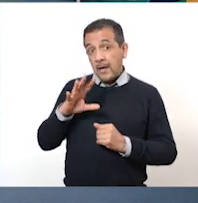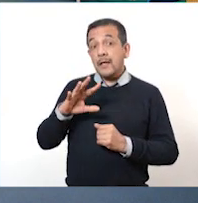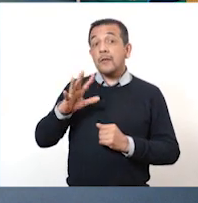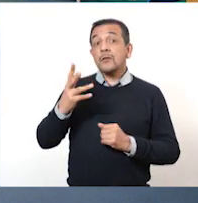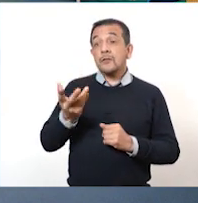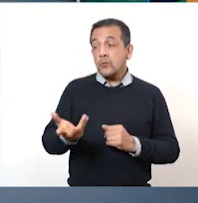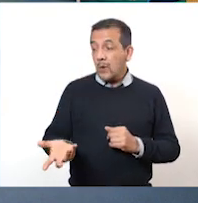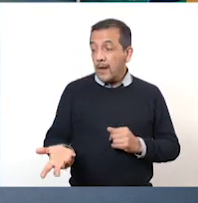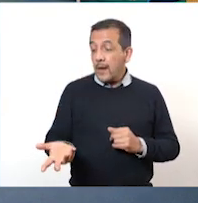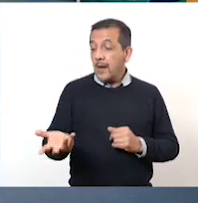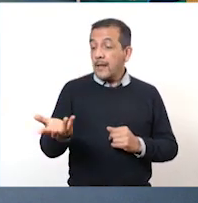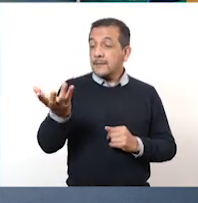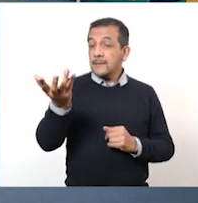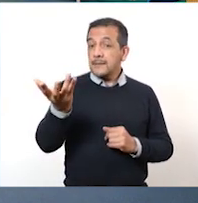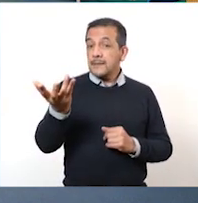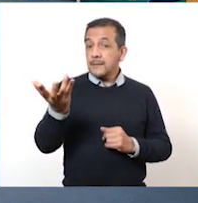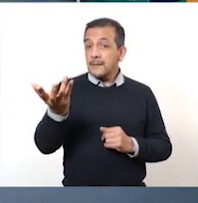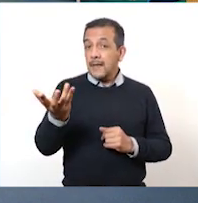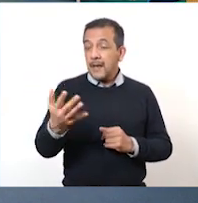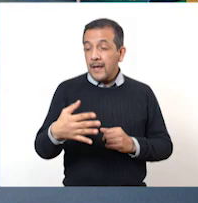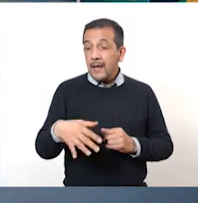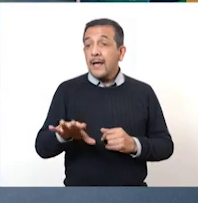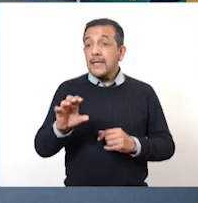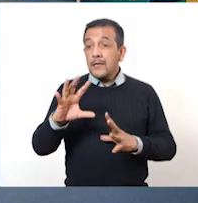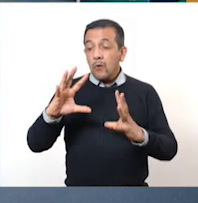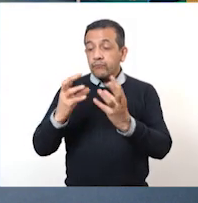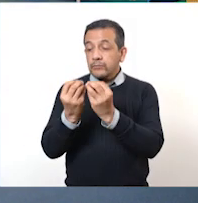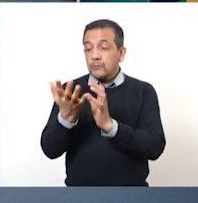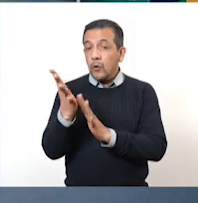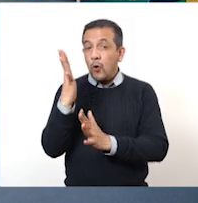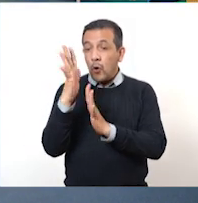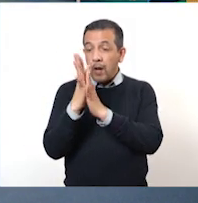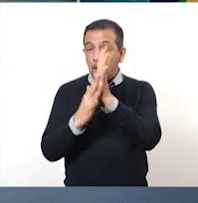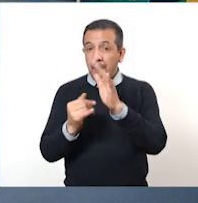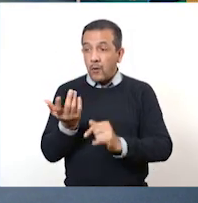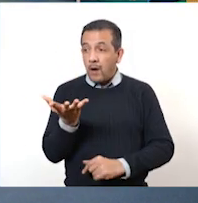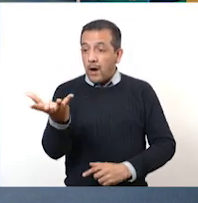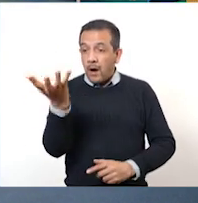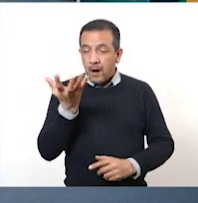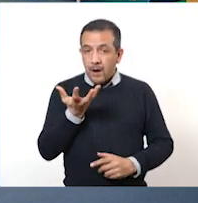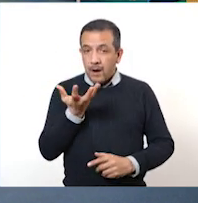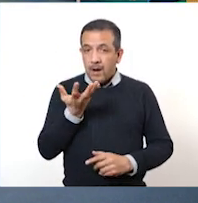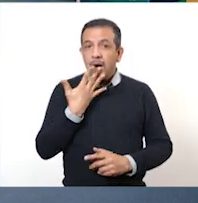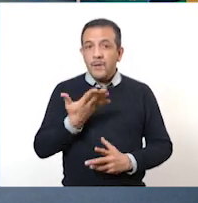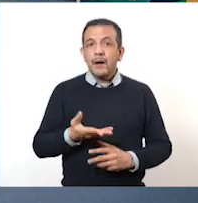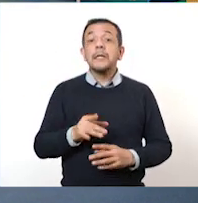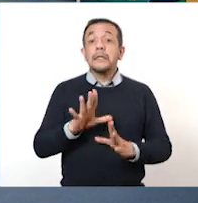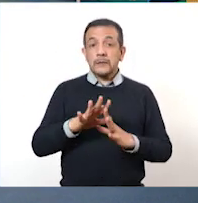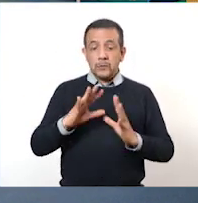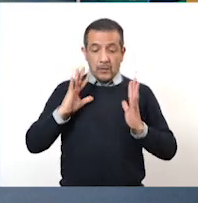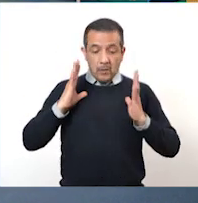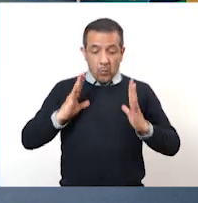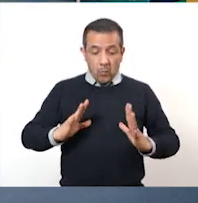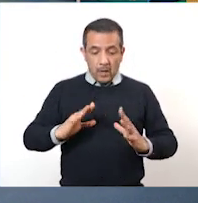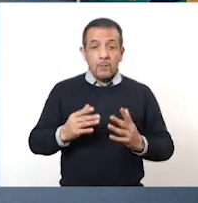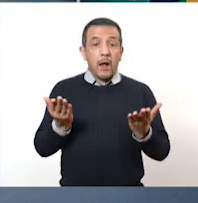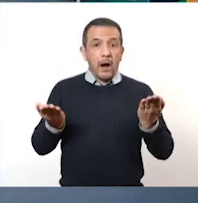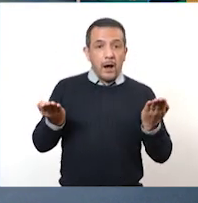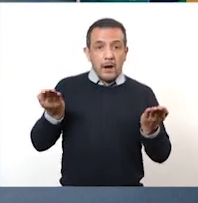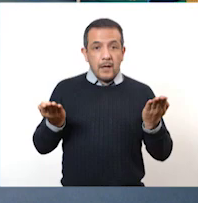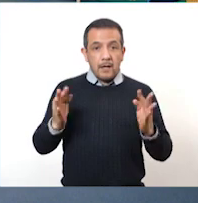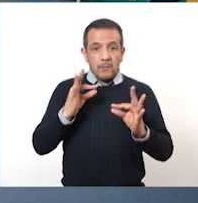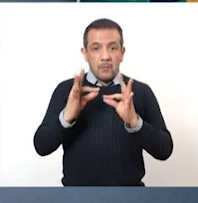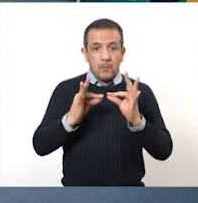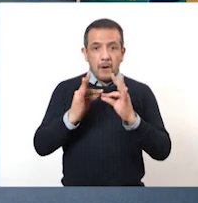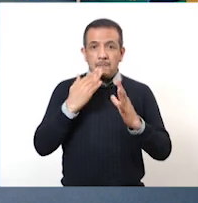lanzar está. Y atrapar. Con la mano. Con la palma de la mano. Exactamente. Con la mano extendida. Buen equilibrio, eso una postura es. Perfecta.